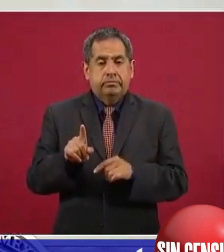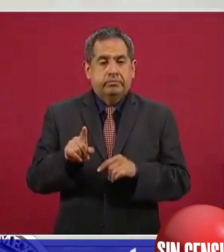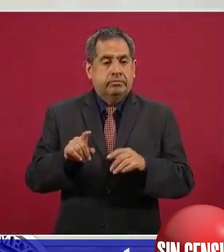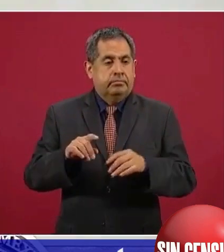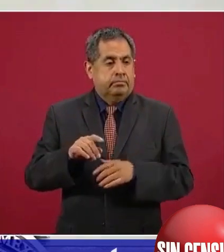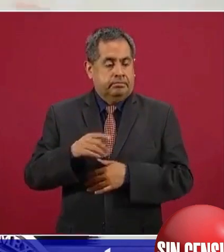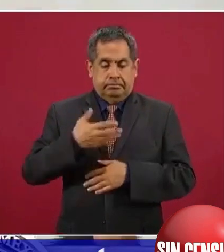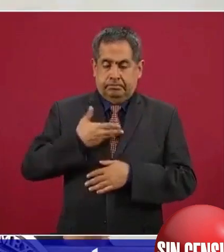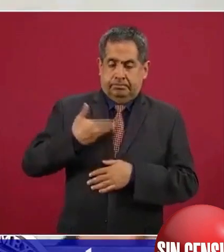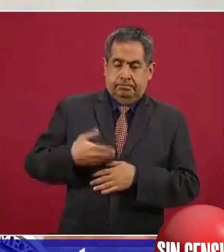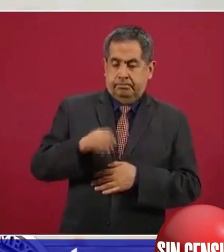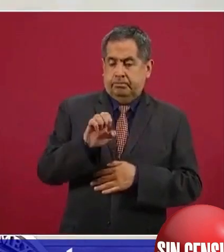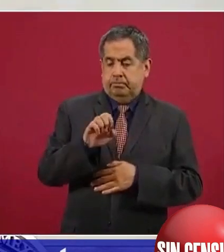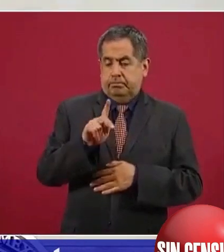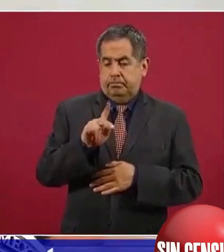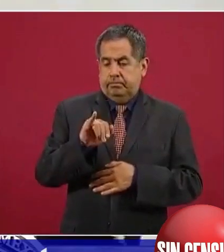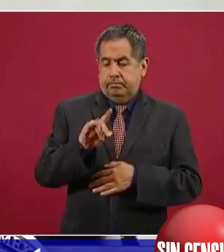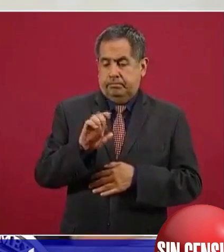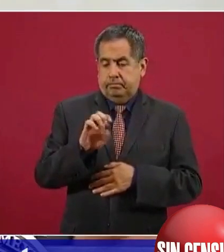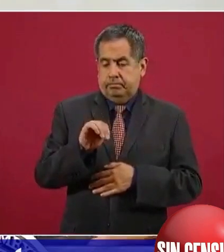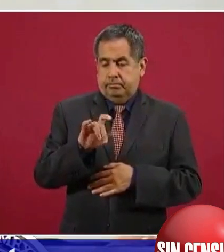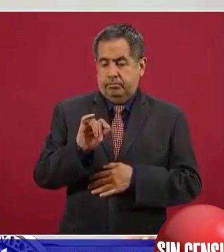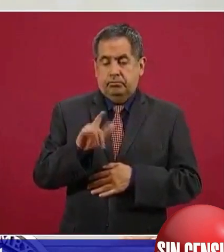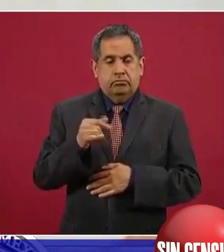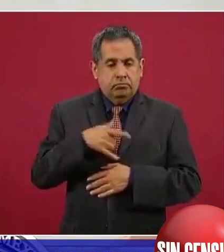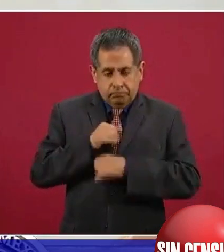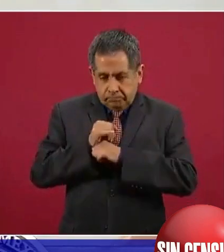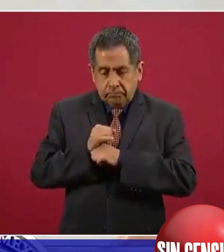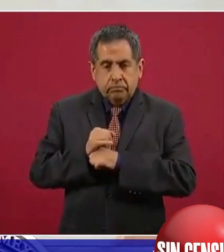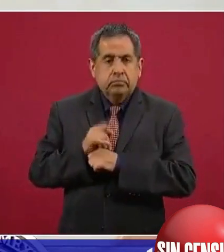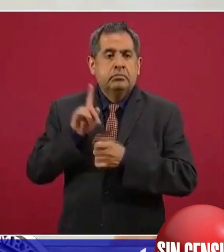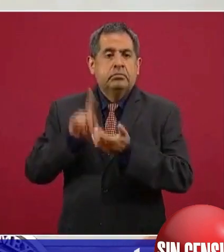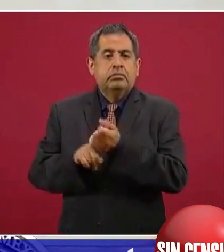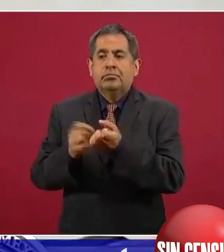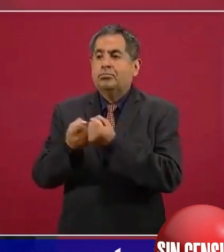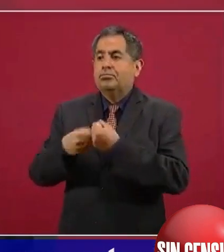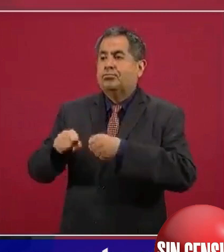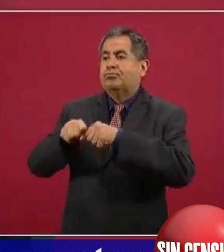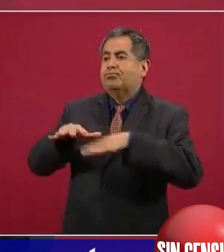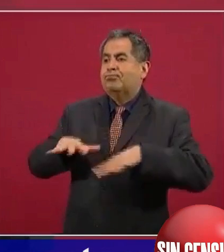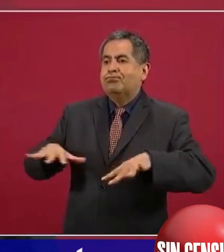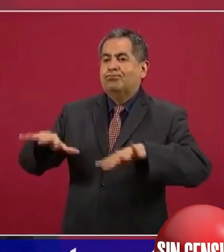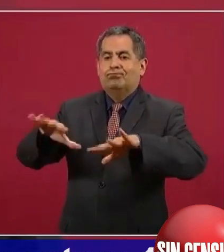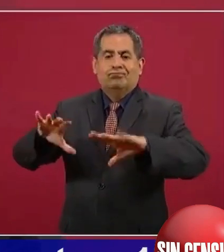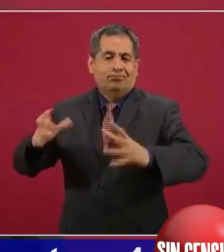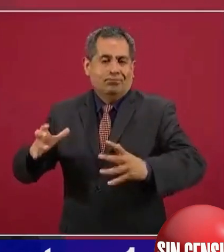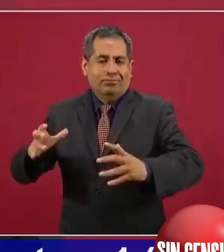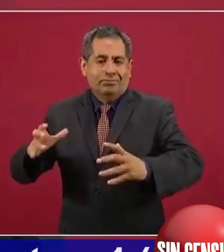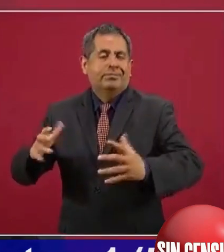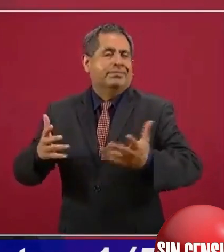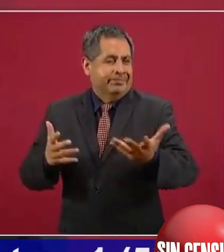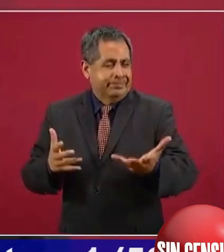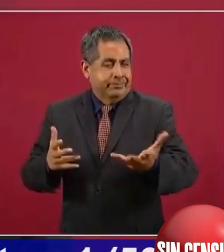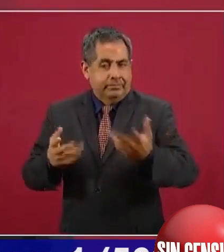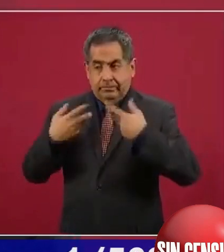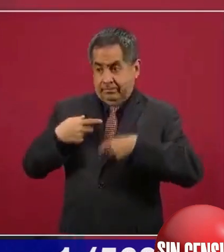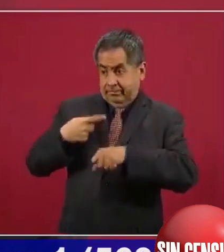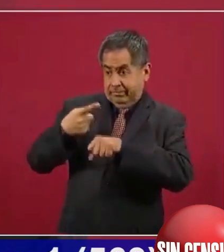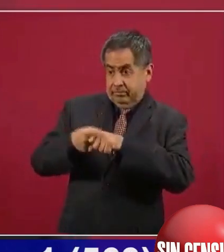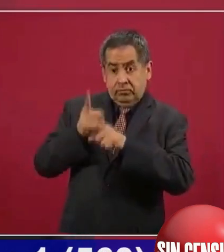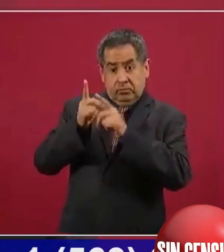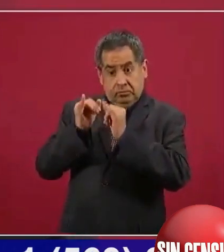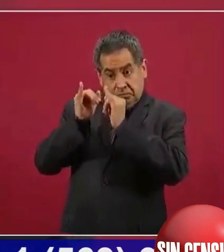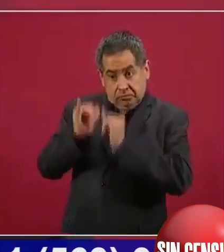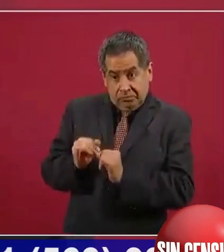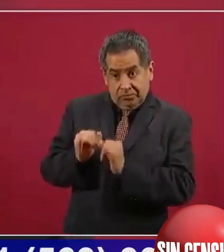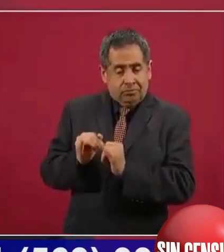epidemiólogo, cuando uno piensa en la sociedad. Habíamos dicho en otras ocasiones que para el epidemiólogo el paciente está